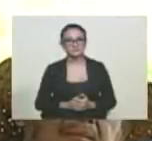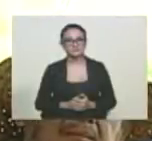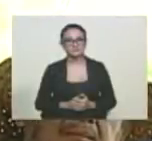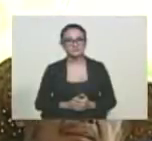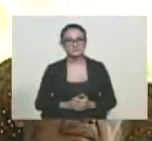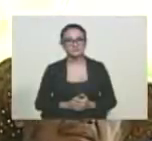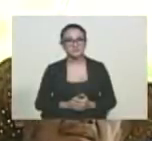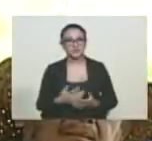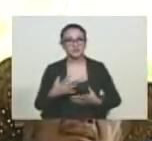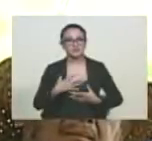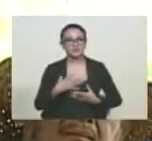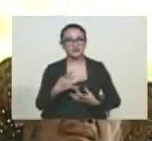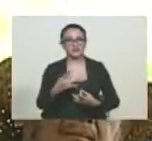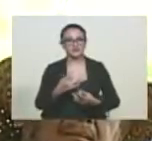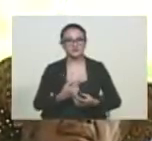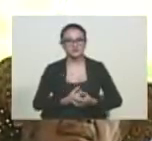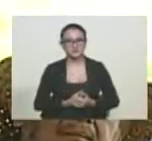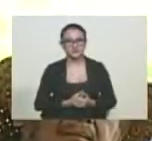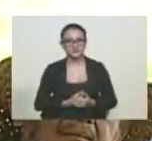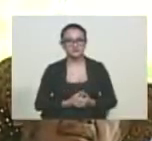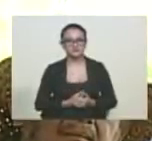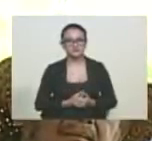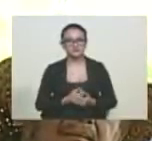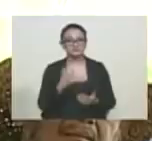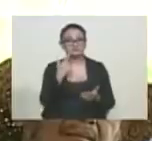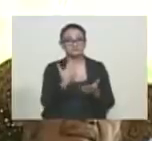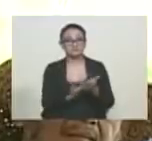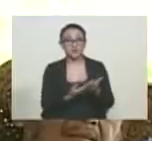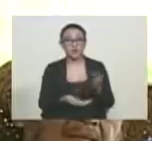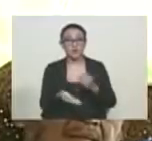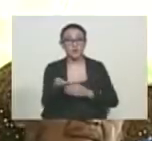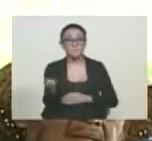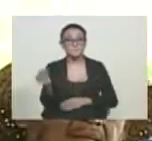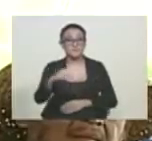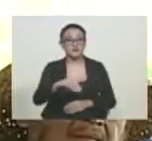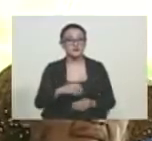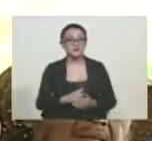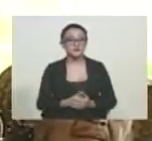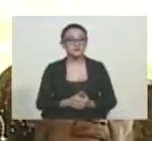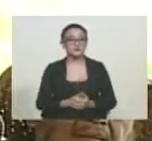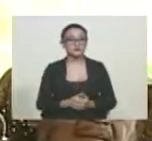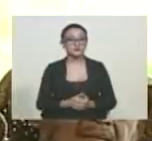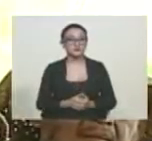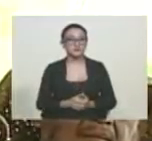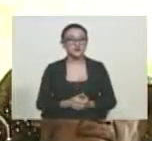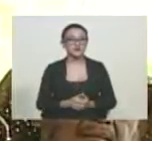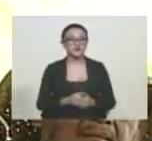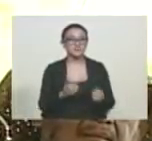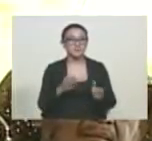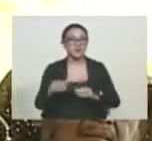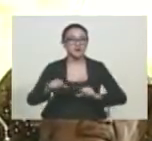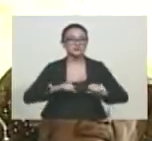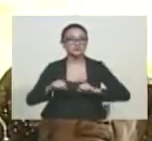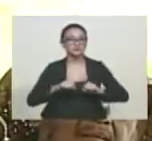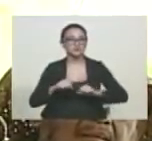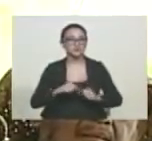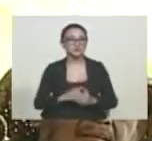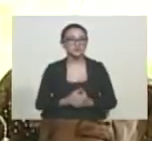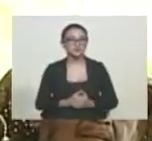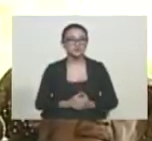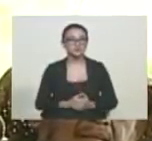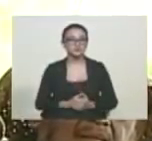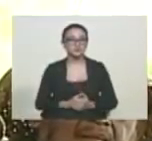porque nos interesa que le planteemos más, que es el plan de acción que podamos